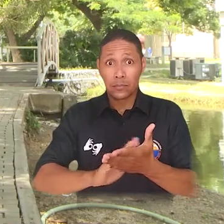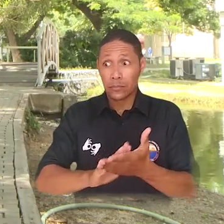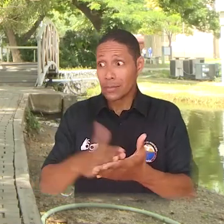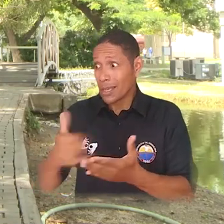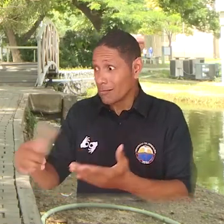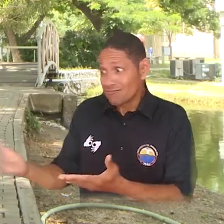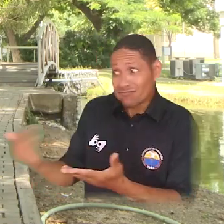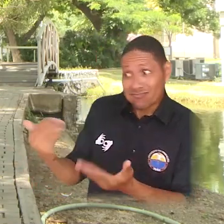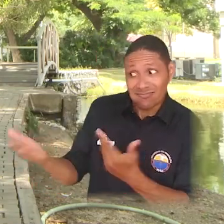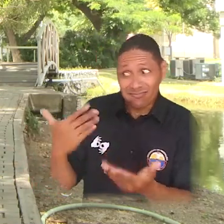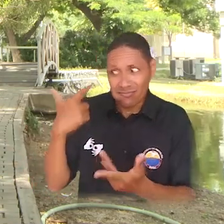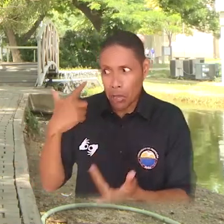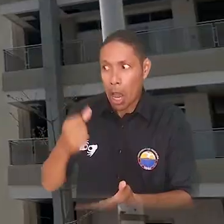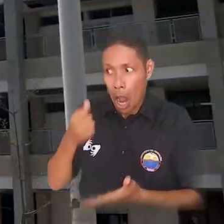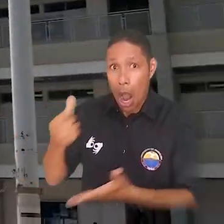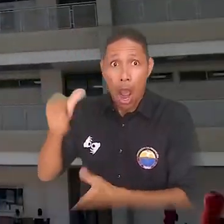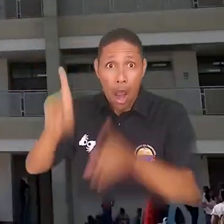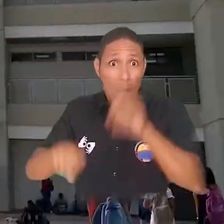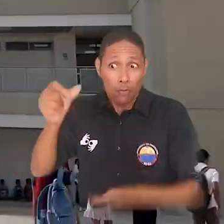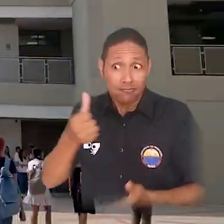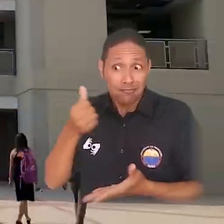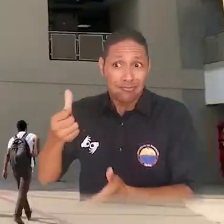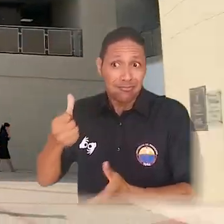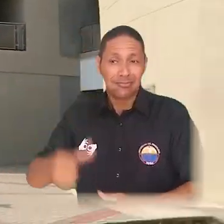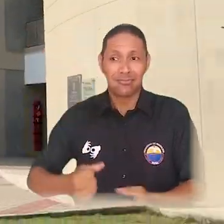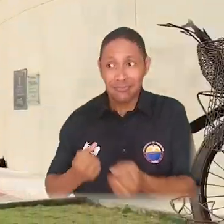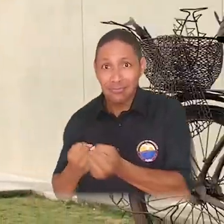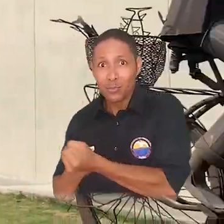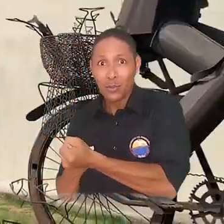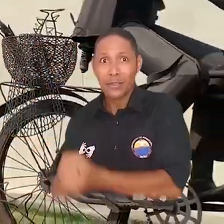la convocatoria de la institución.